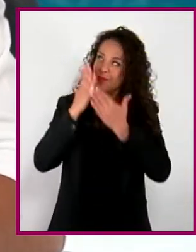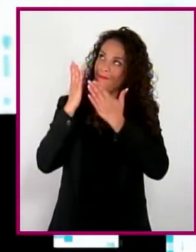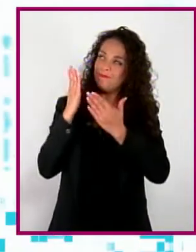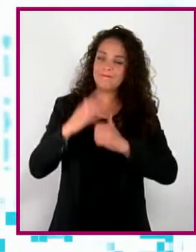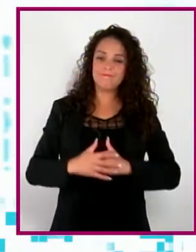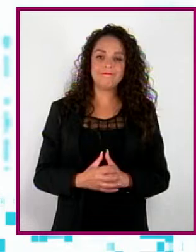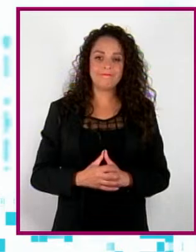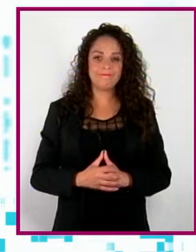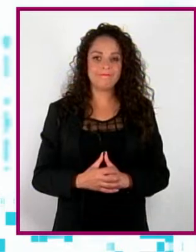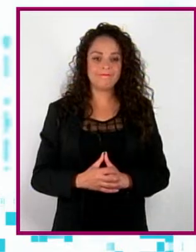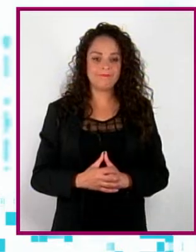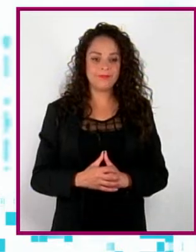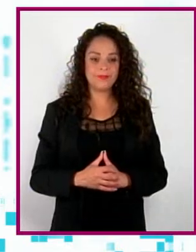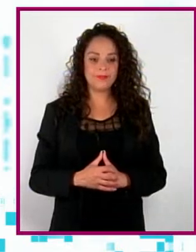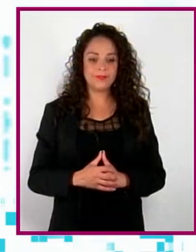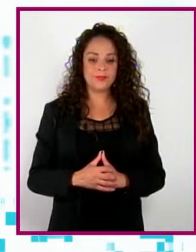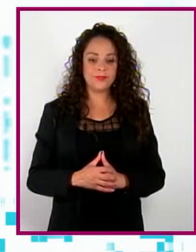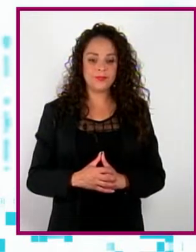preparada.